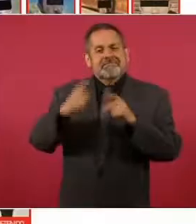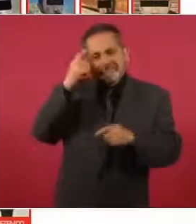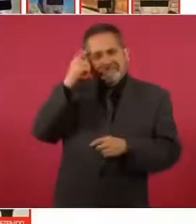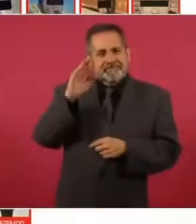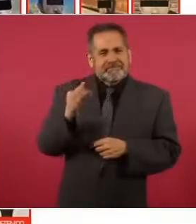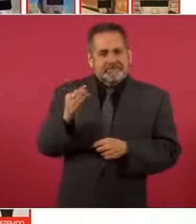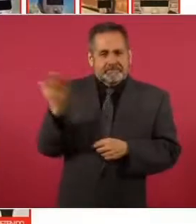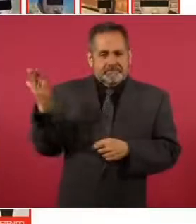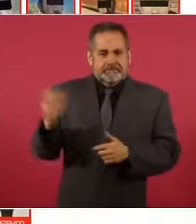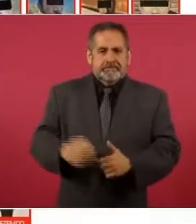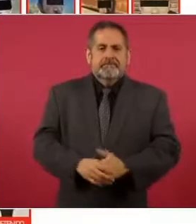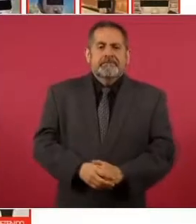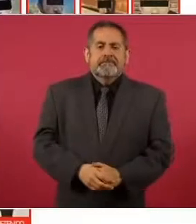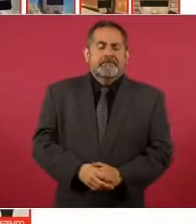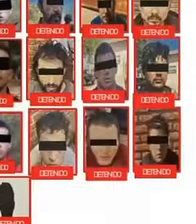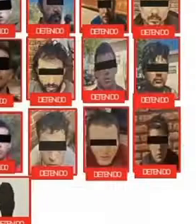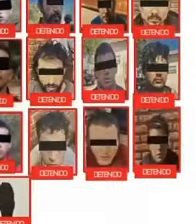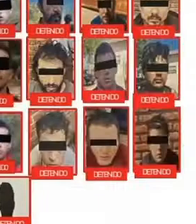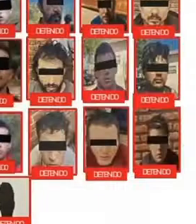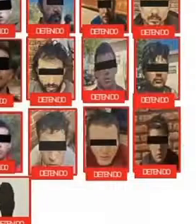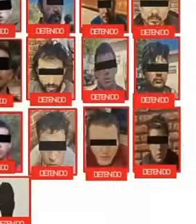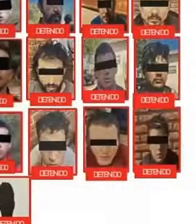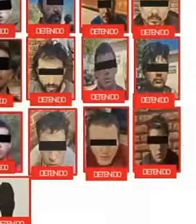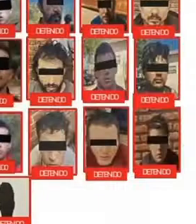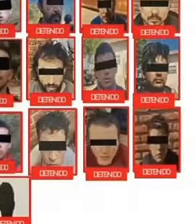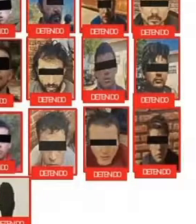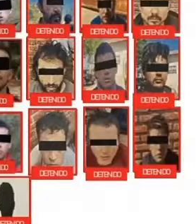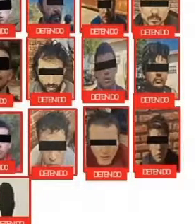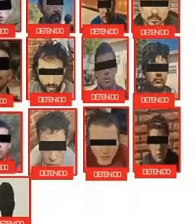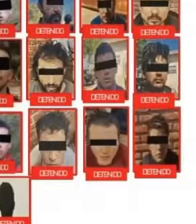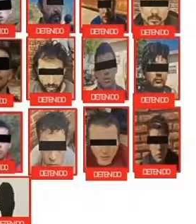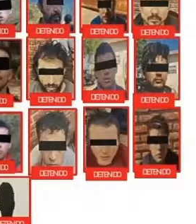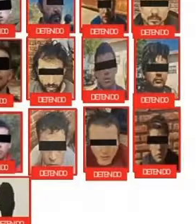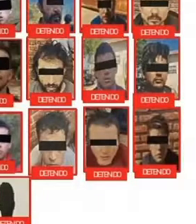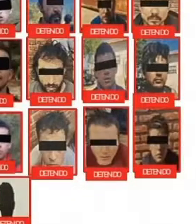presente año en San José de Gracia, donde fueron